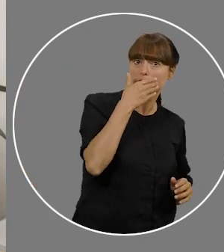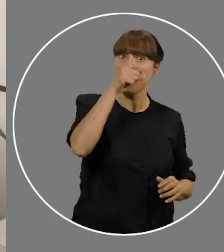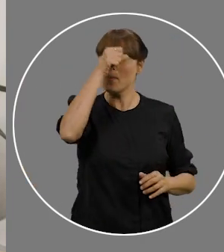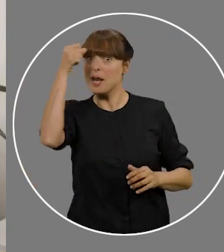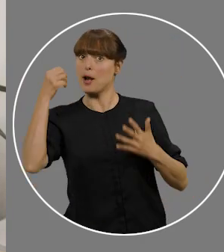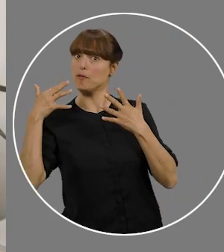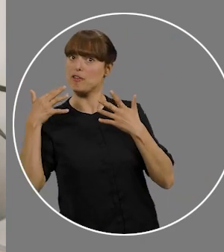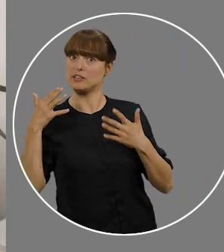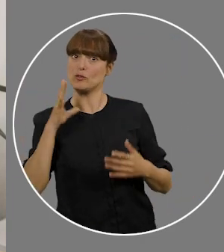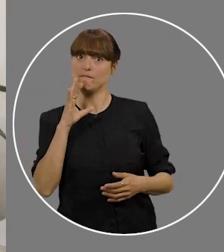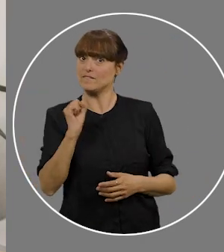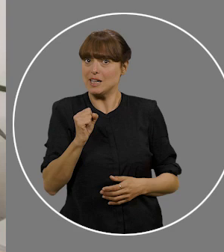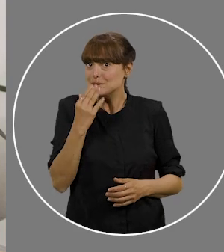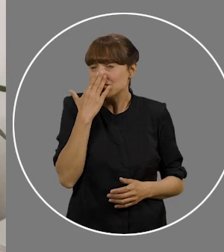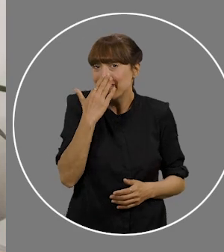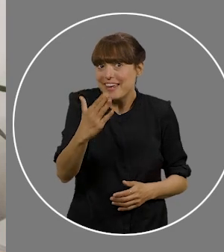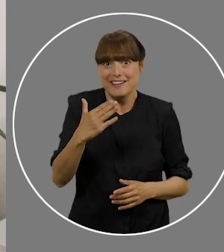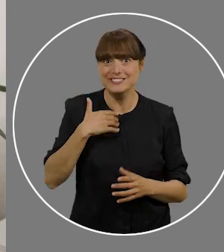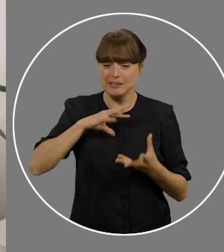era fresquito.